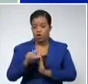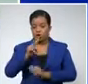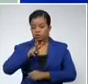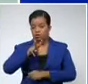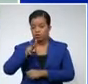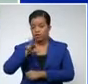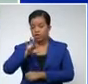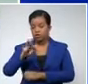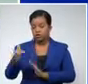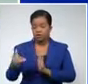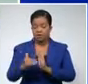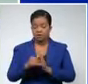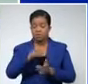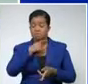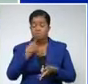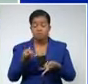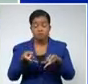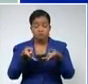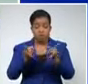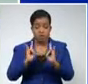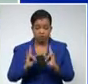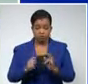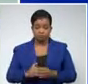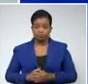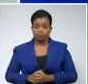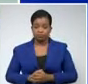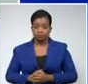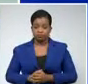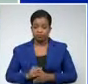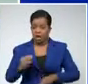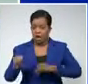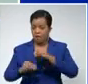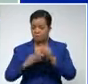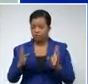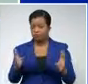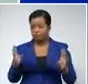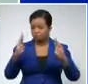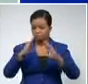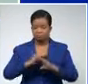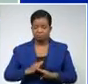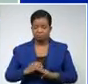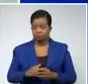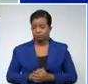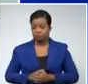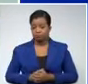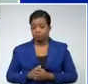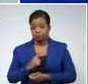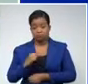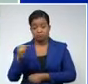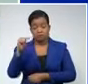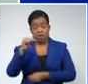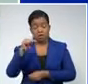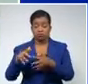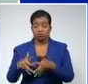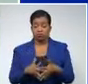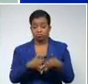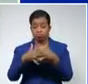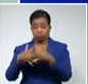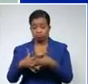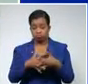4.228.000. En fallecidos no hay cambio tampoco. A la cabeza los Estados Unidos de